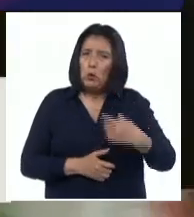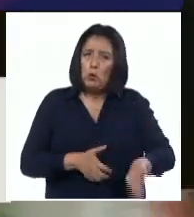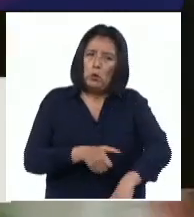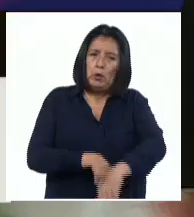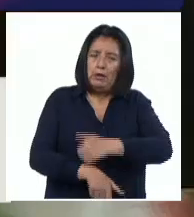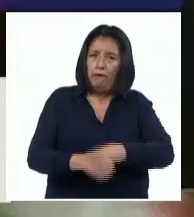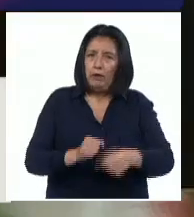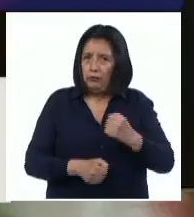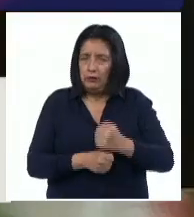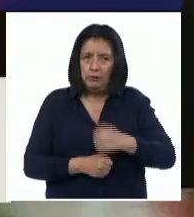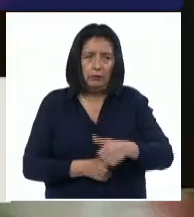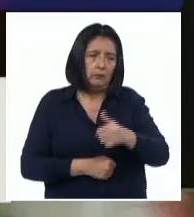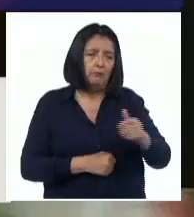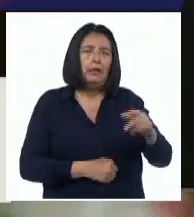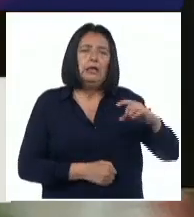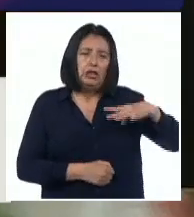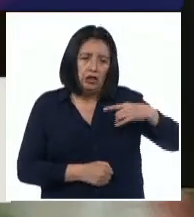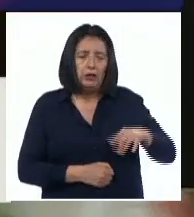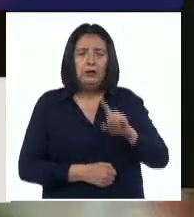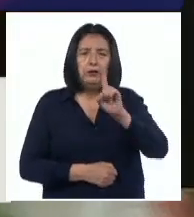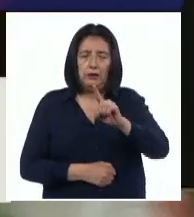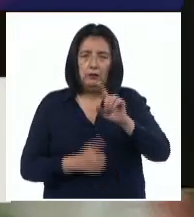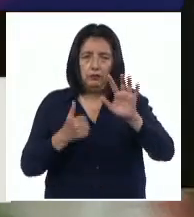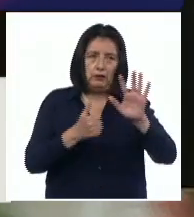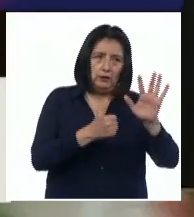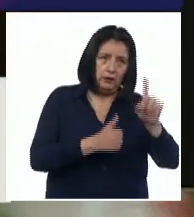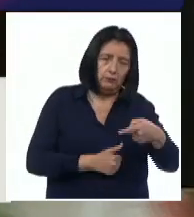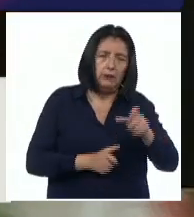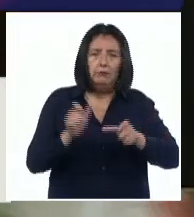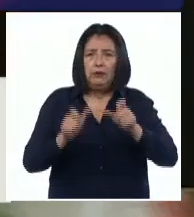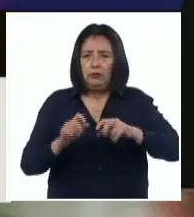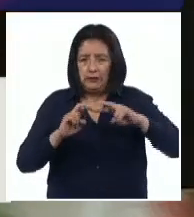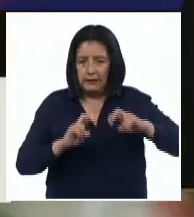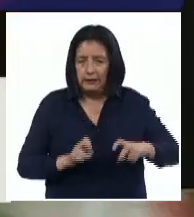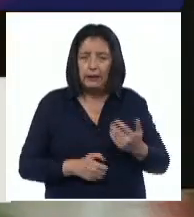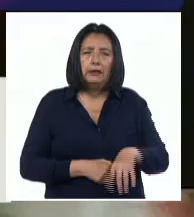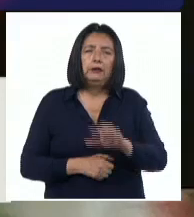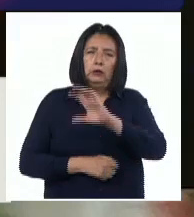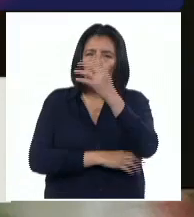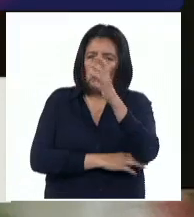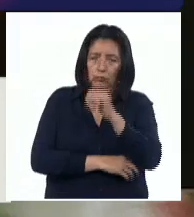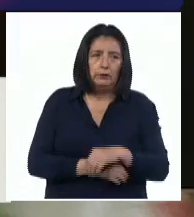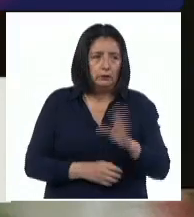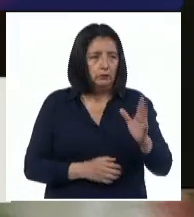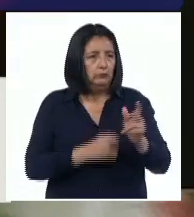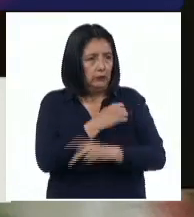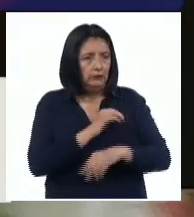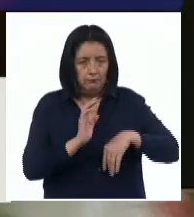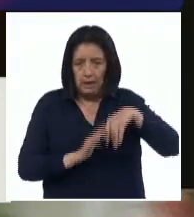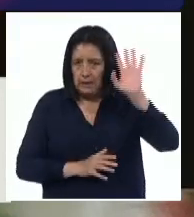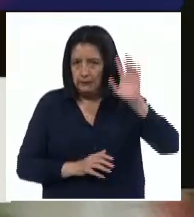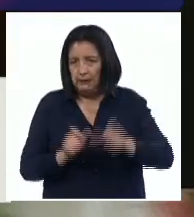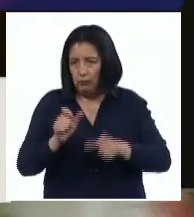hecho. Mientras que países como Chile tiene 166.000 personas muestreadas, Colombia, que es un país que tiene